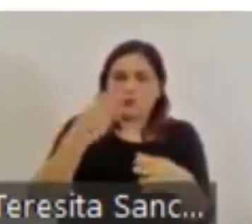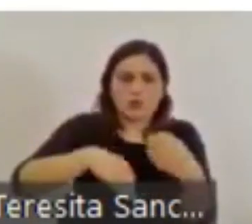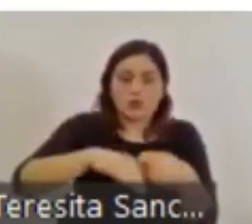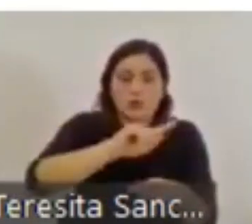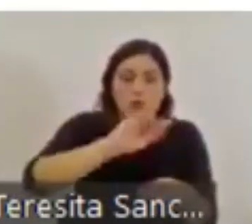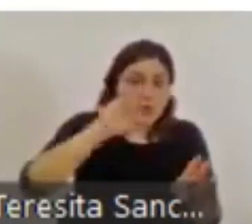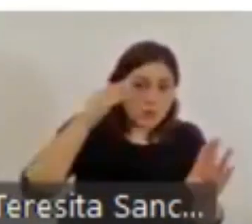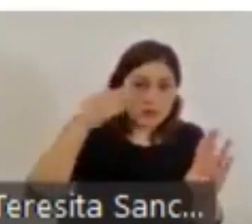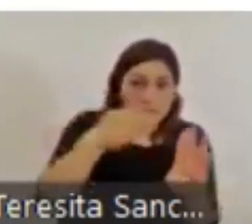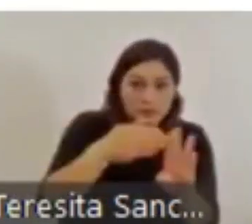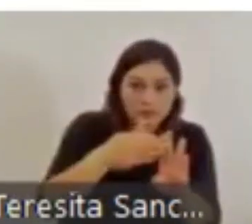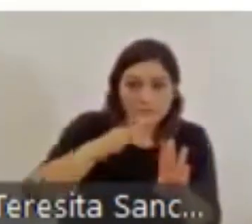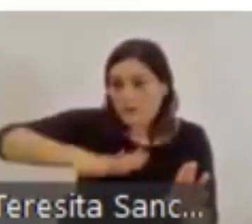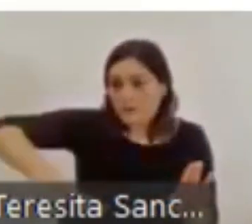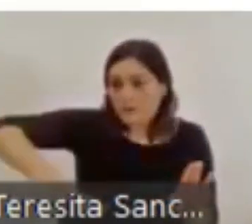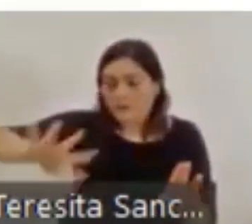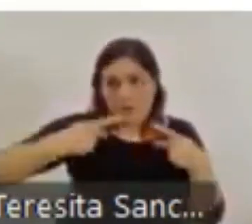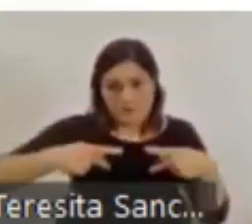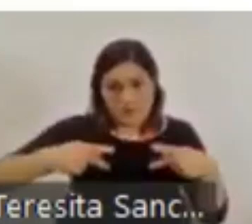ciudadanos